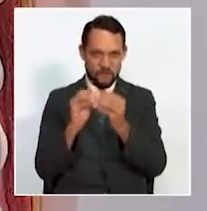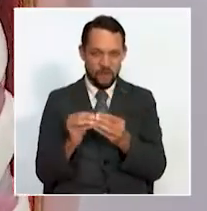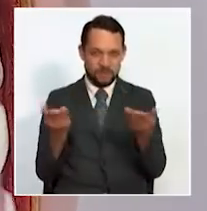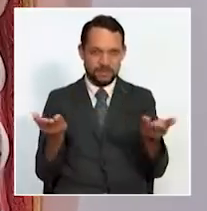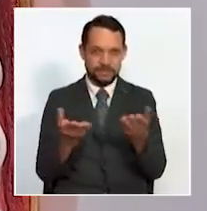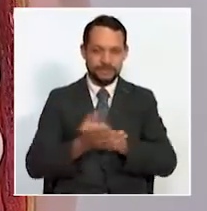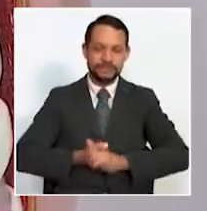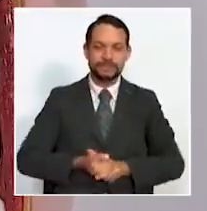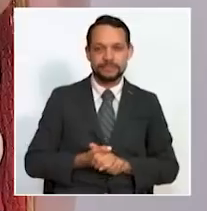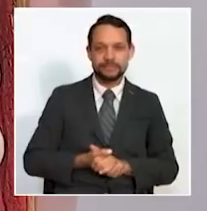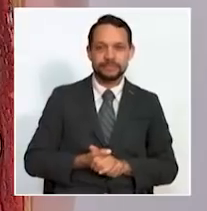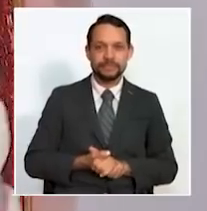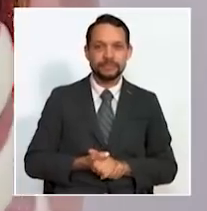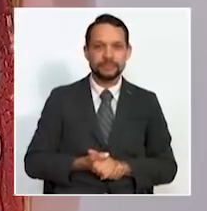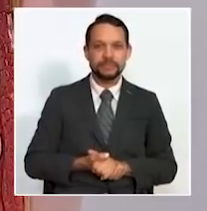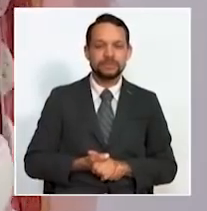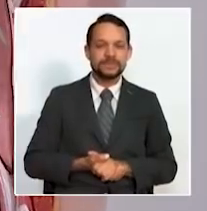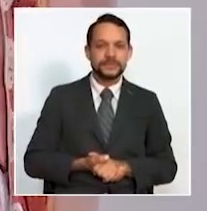la autopsia.